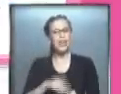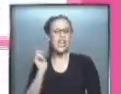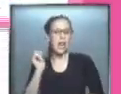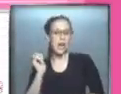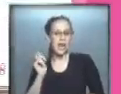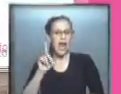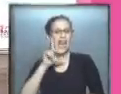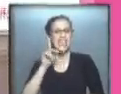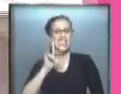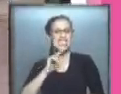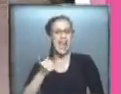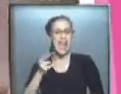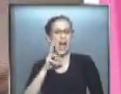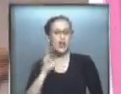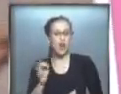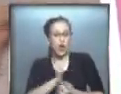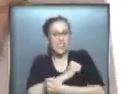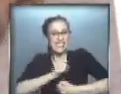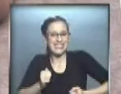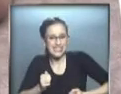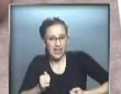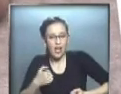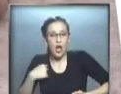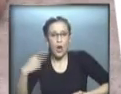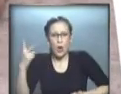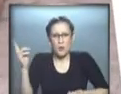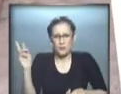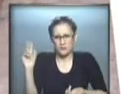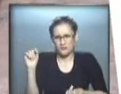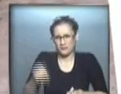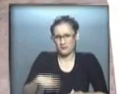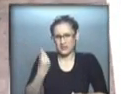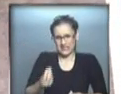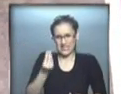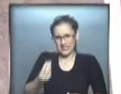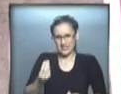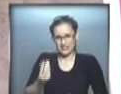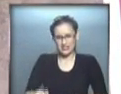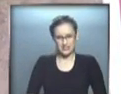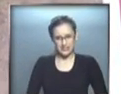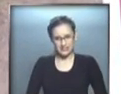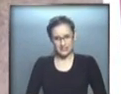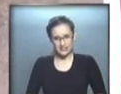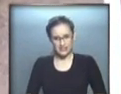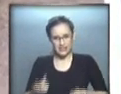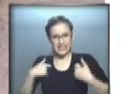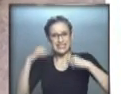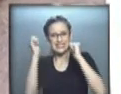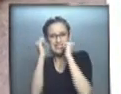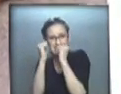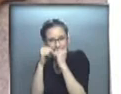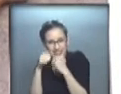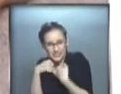lilita cambio con un tour de hoy que la vemos escondida